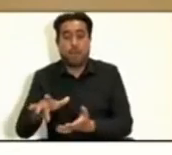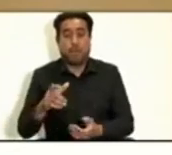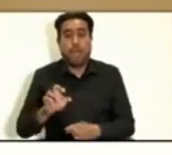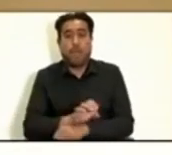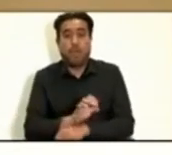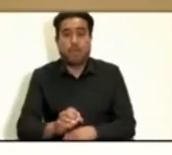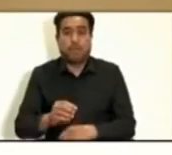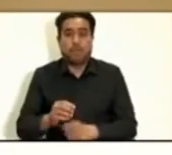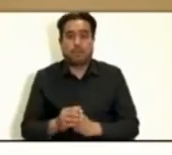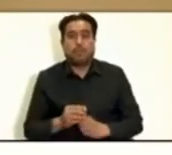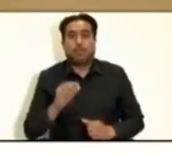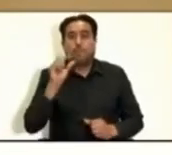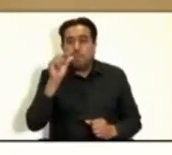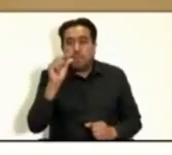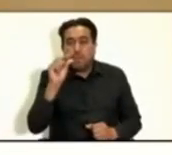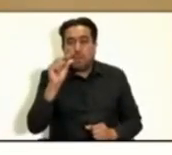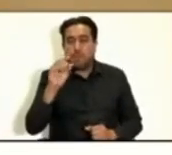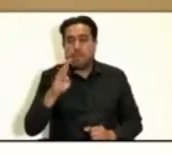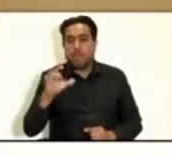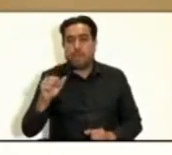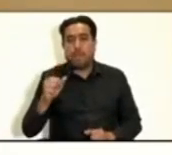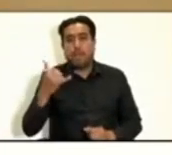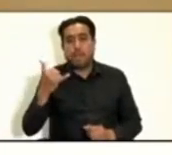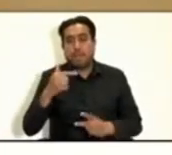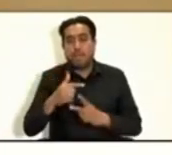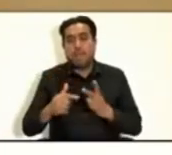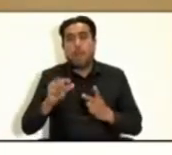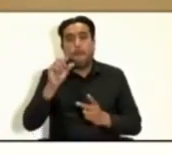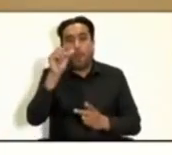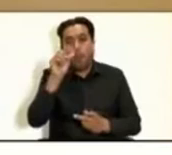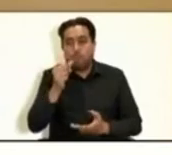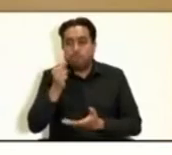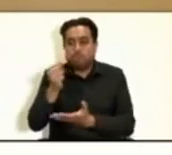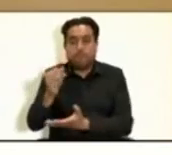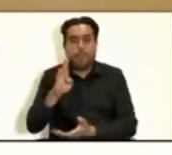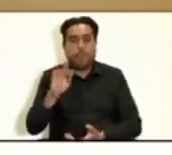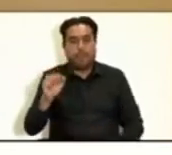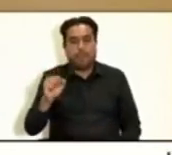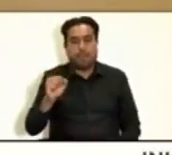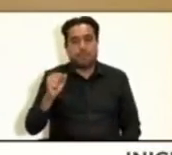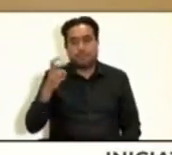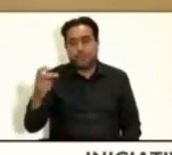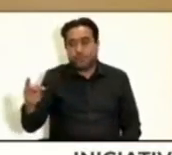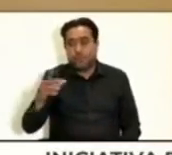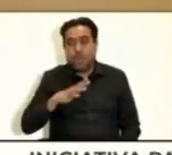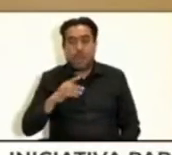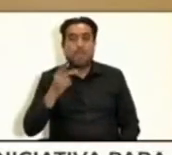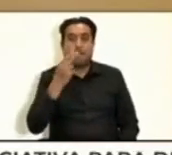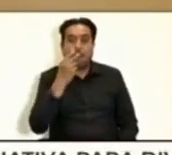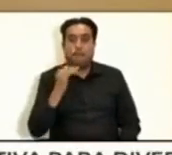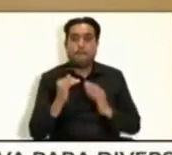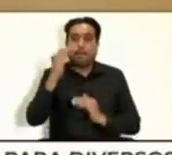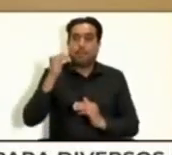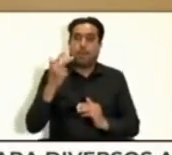becas focalizadas y condicionadas al desempeño académico el problema de dichas estrategias es que al